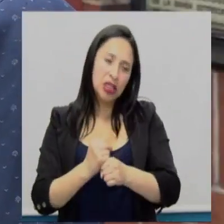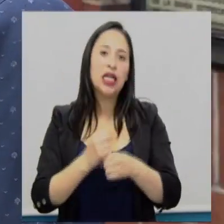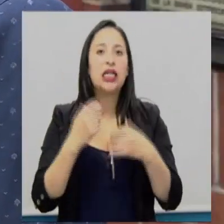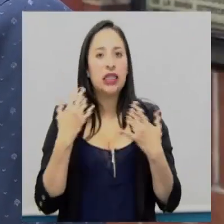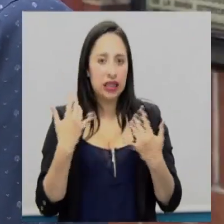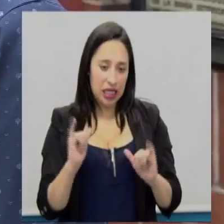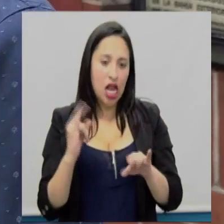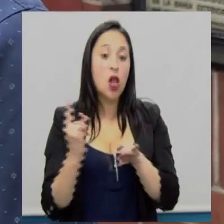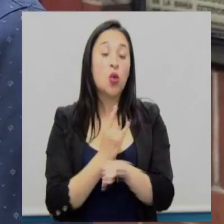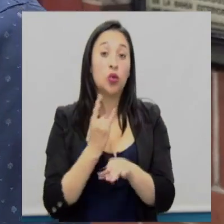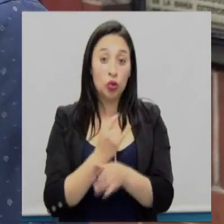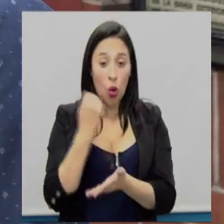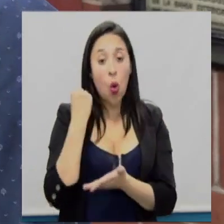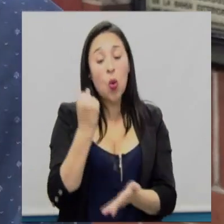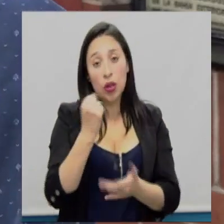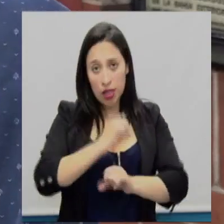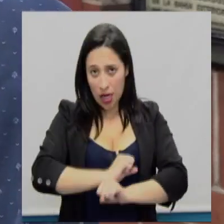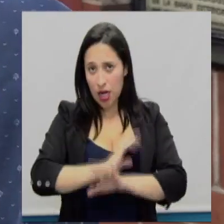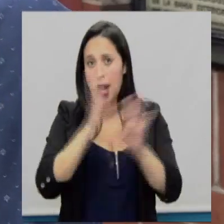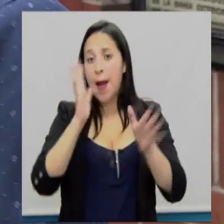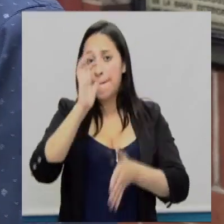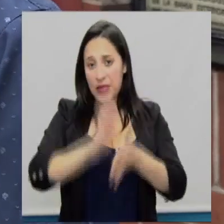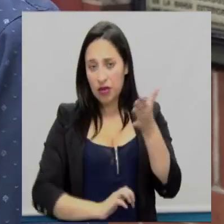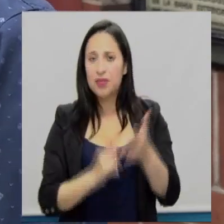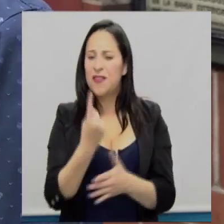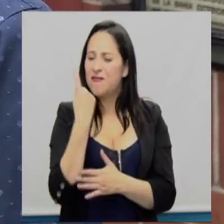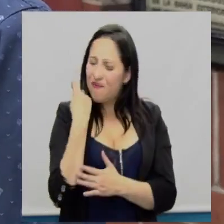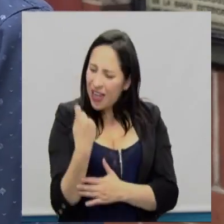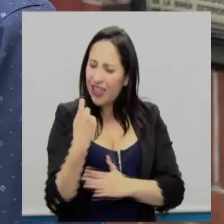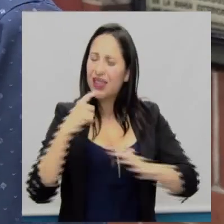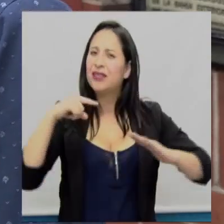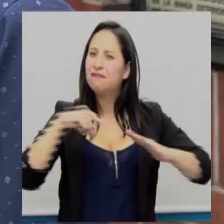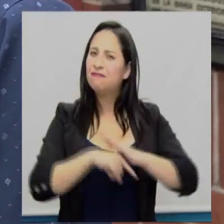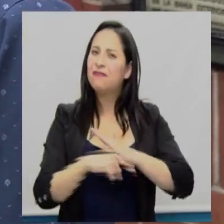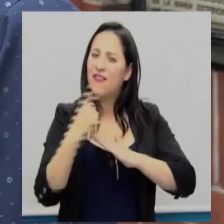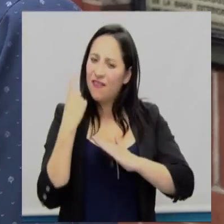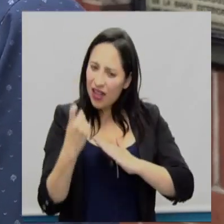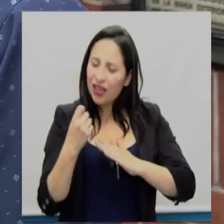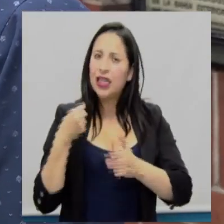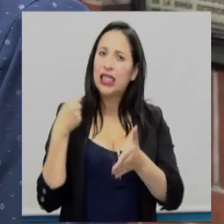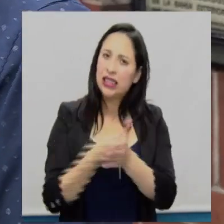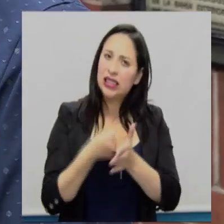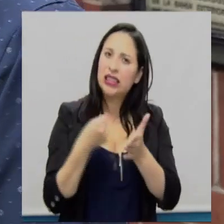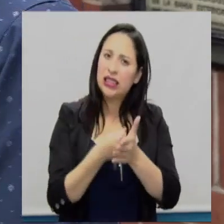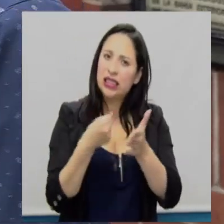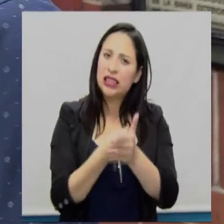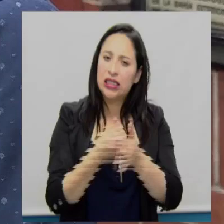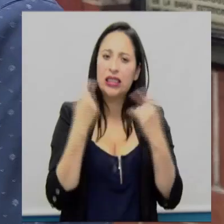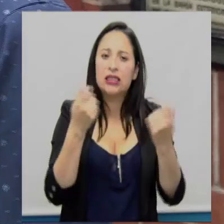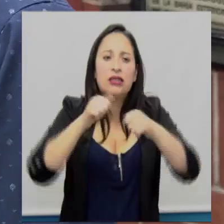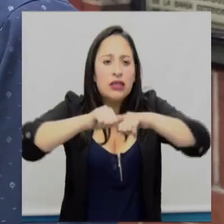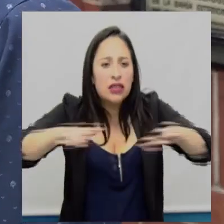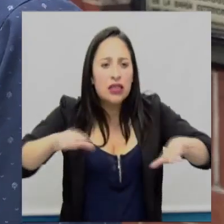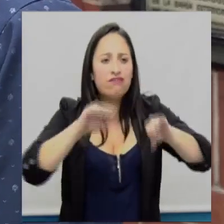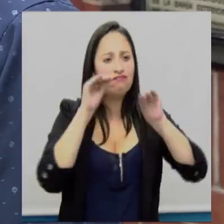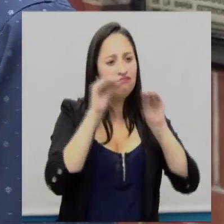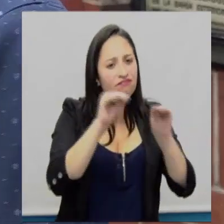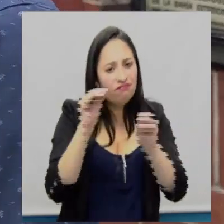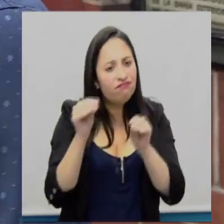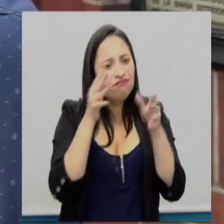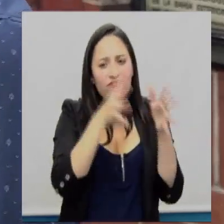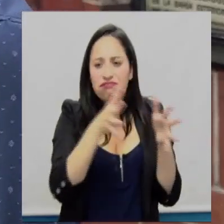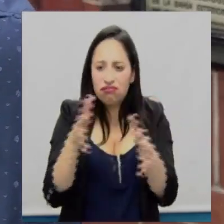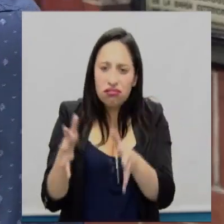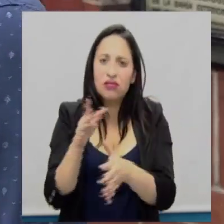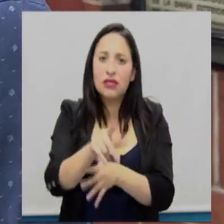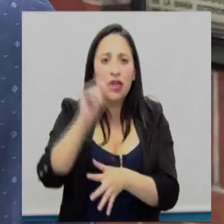se disminuyó sustancialmente, pero obviamente falta un poco más de insistencia y de campañas educativas